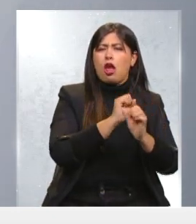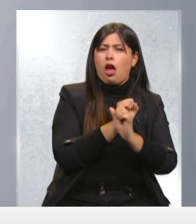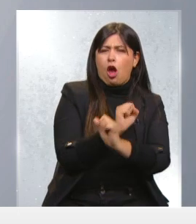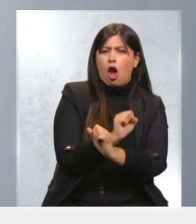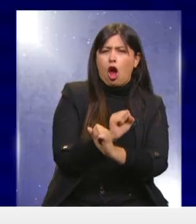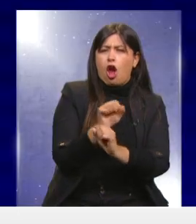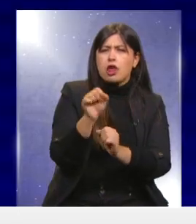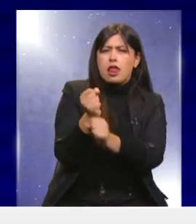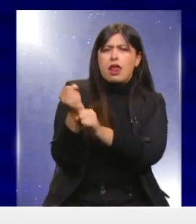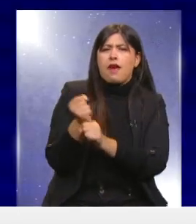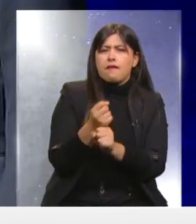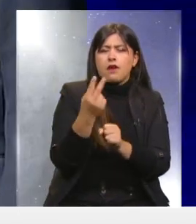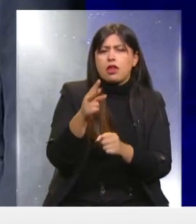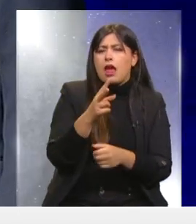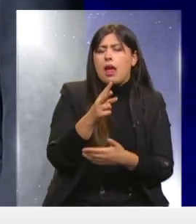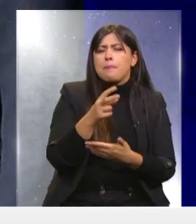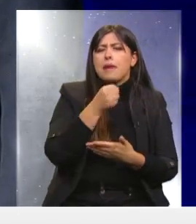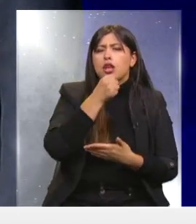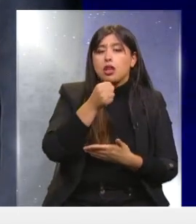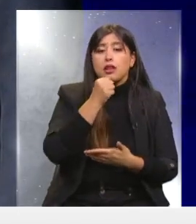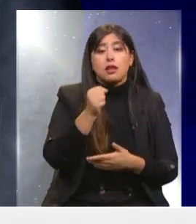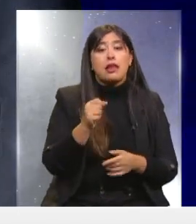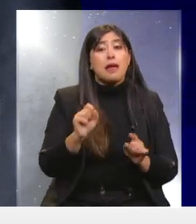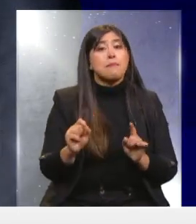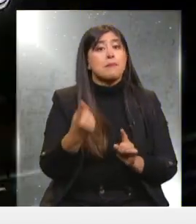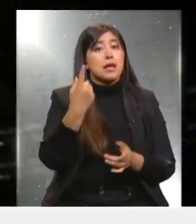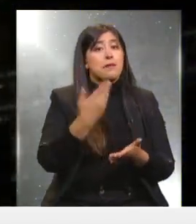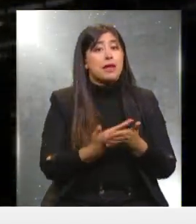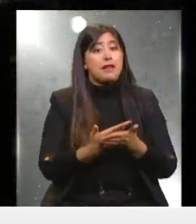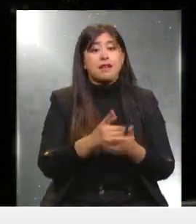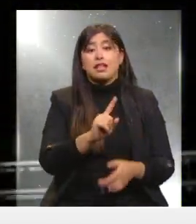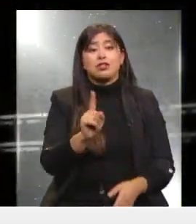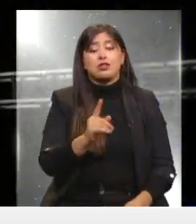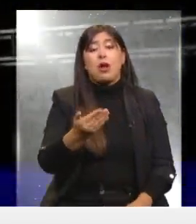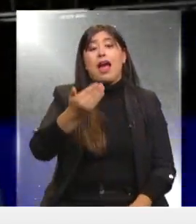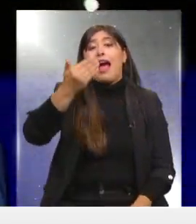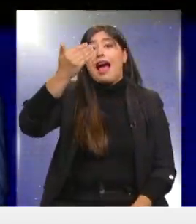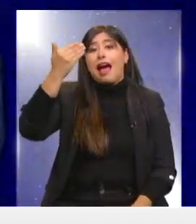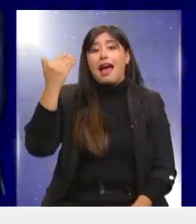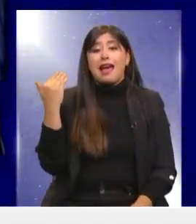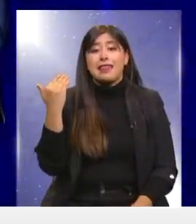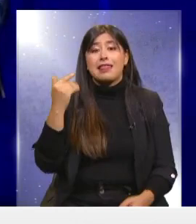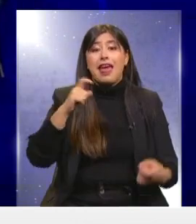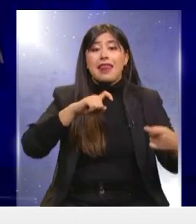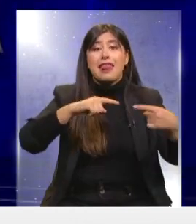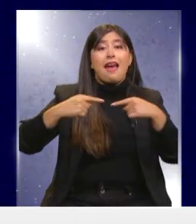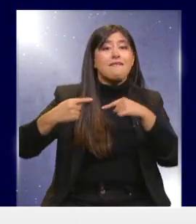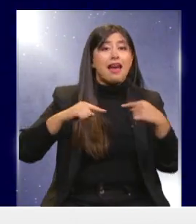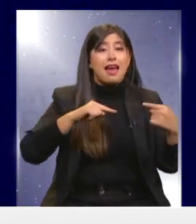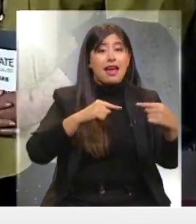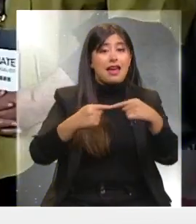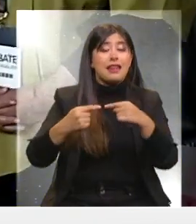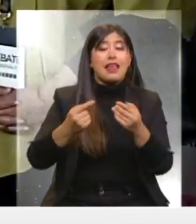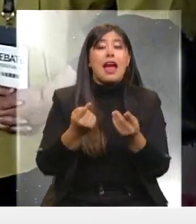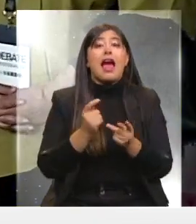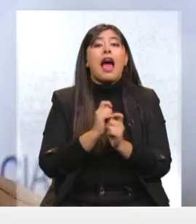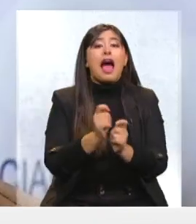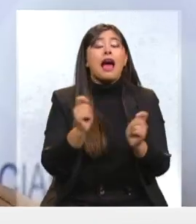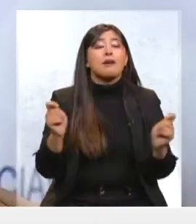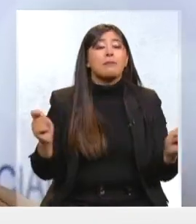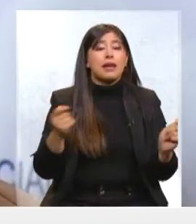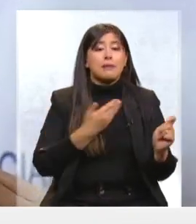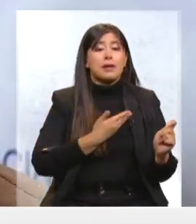periodística Y es que no es el primer impaz con los medios uno de ellos fue tras un debate en plena campaña